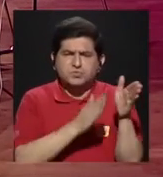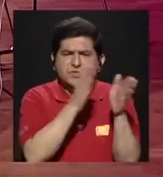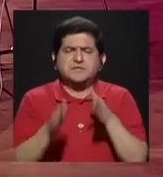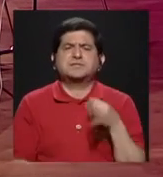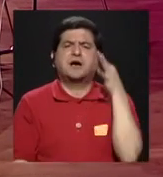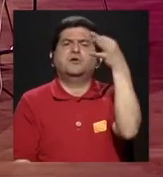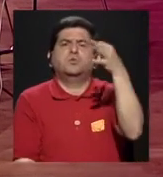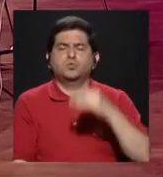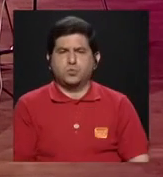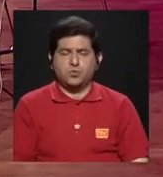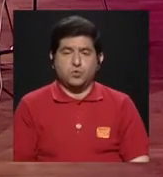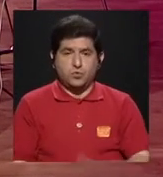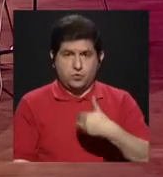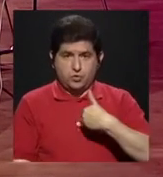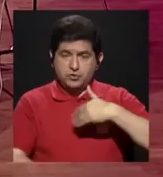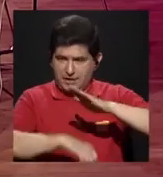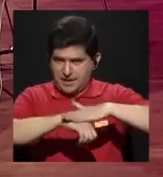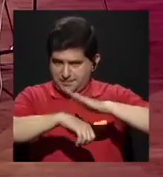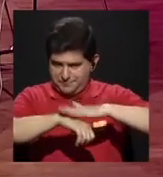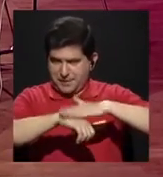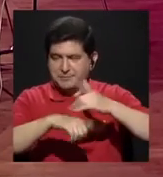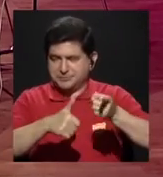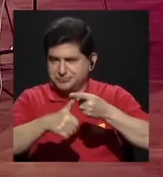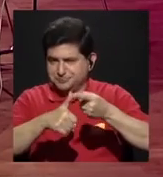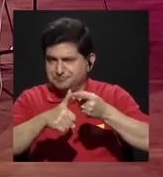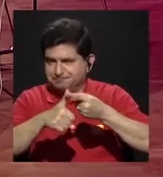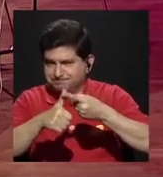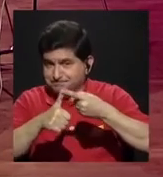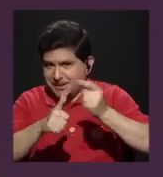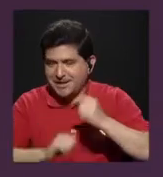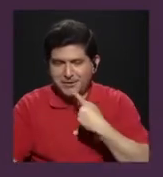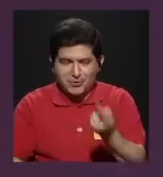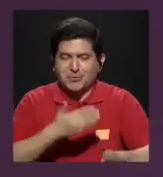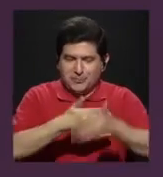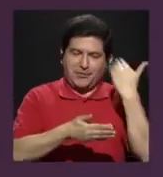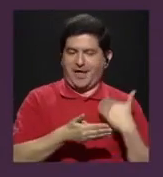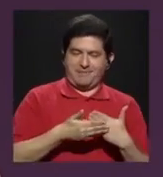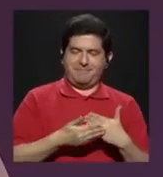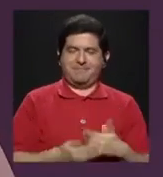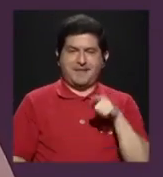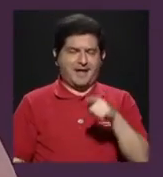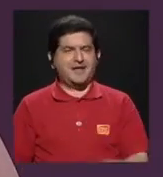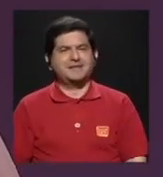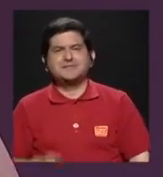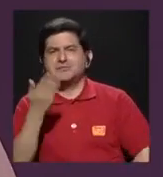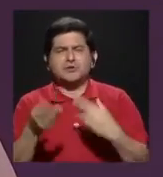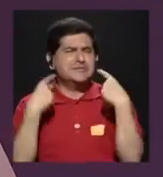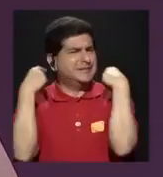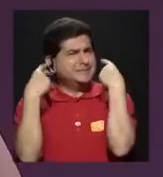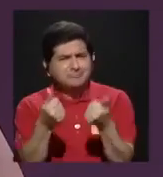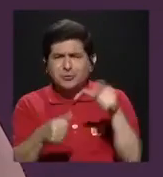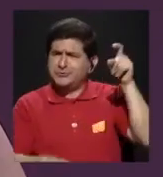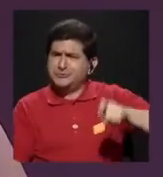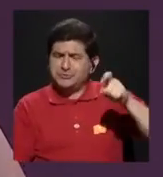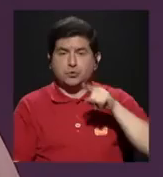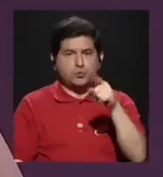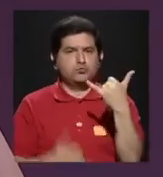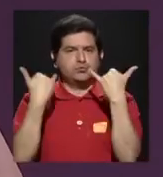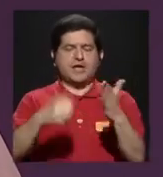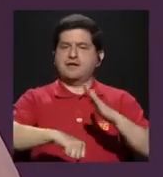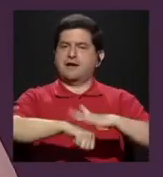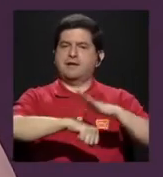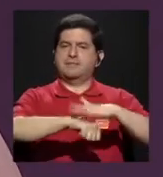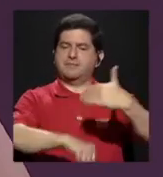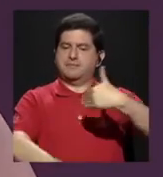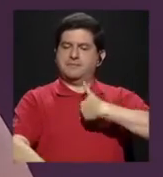futuros? Tener nuestras licencias, ¿verdad? Es lo más, es lo más como urgente, porque usted con sus